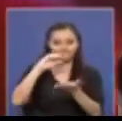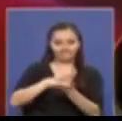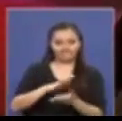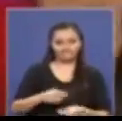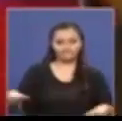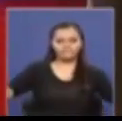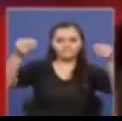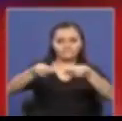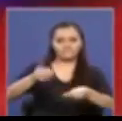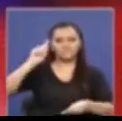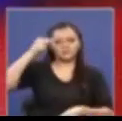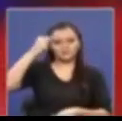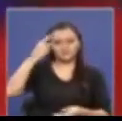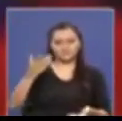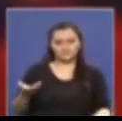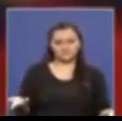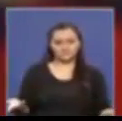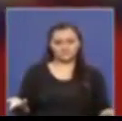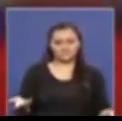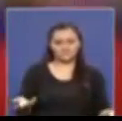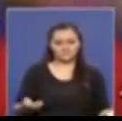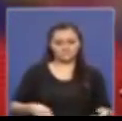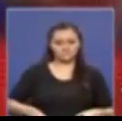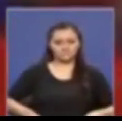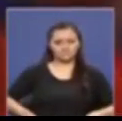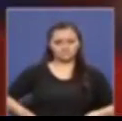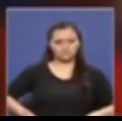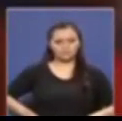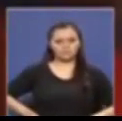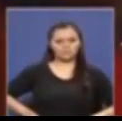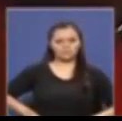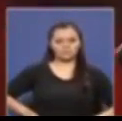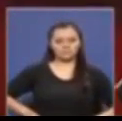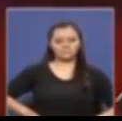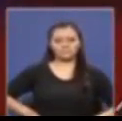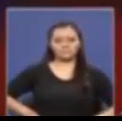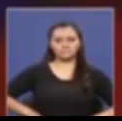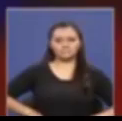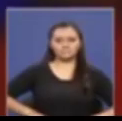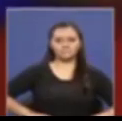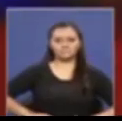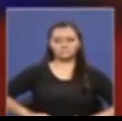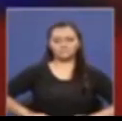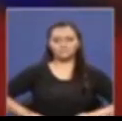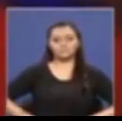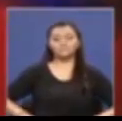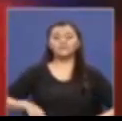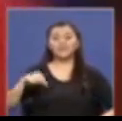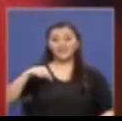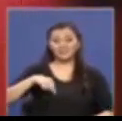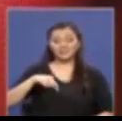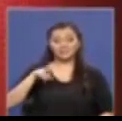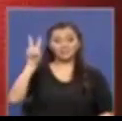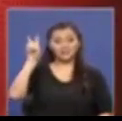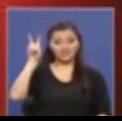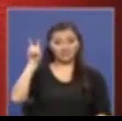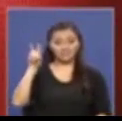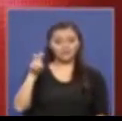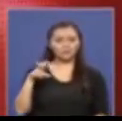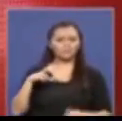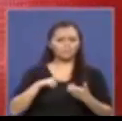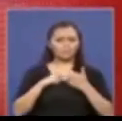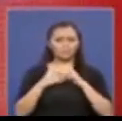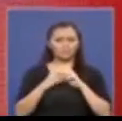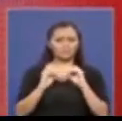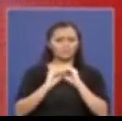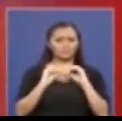iniciaron estos subsidios, grandes presiones de ciertos sectores empresariales. Esta medida no afecta, esta medida